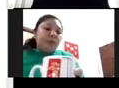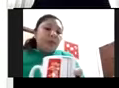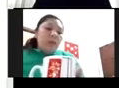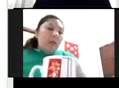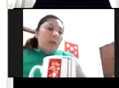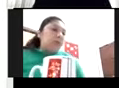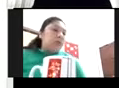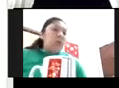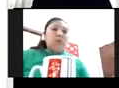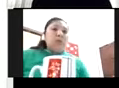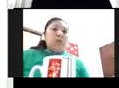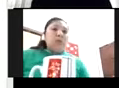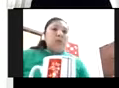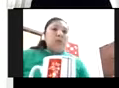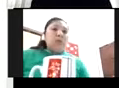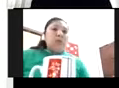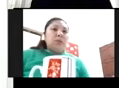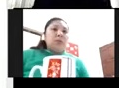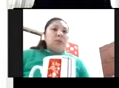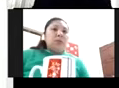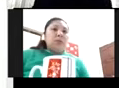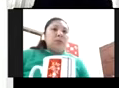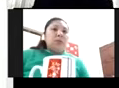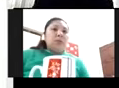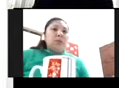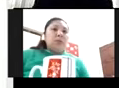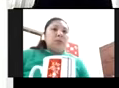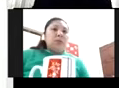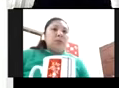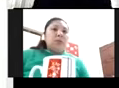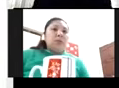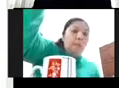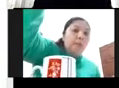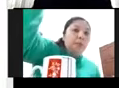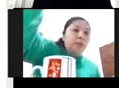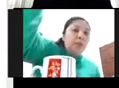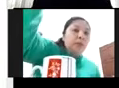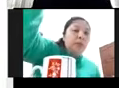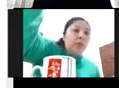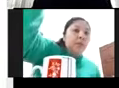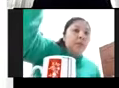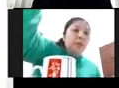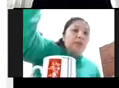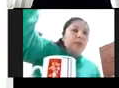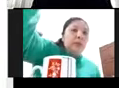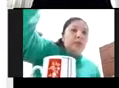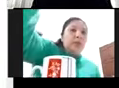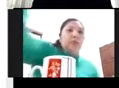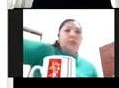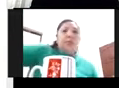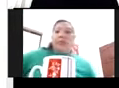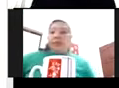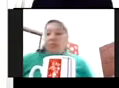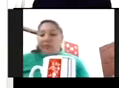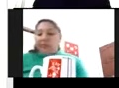principio constitucional, ¿sí? Y que todos los oferentes tengan igualdad de trato, obviamente es la aplicación directa de